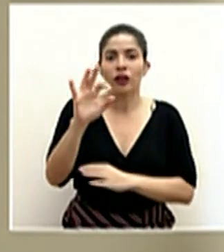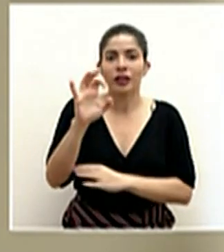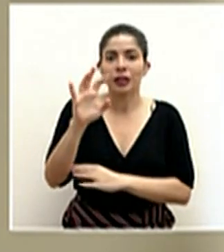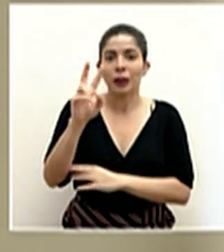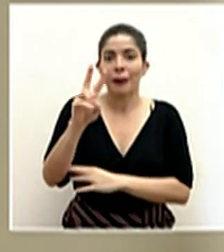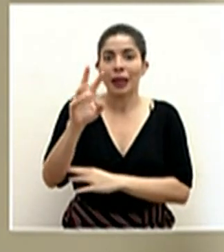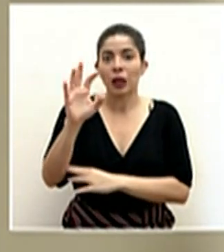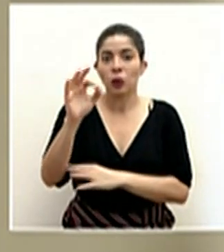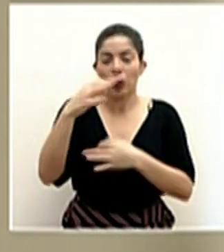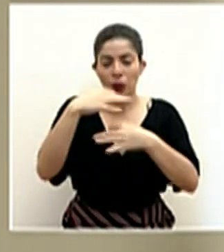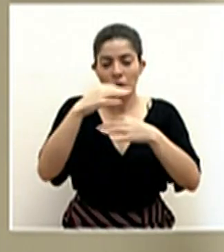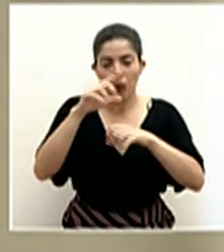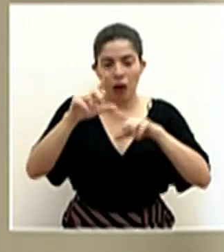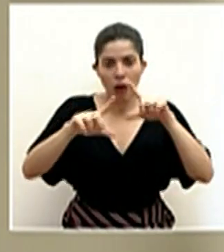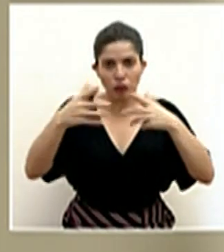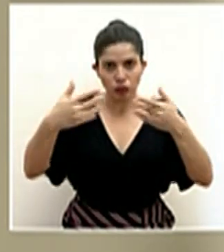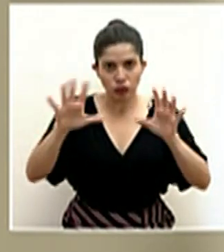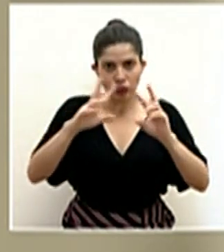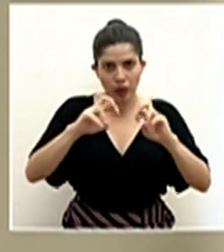21.929 muestras.